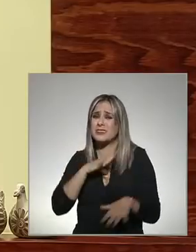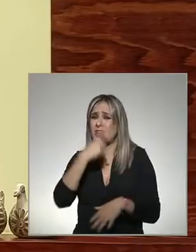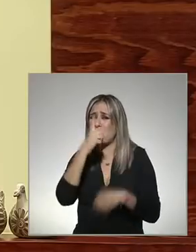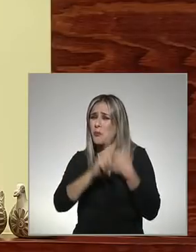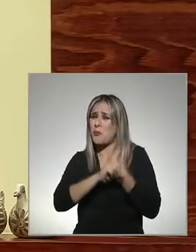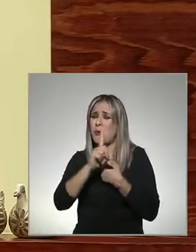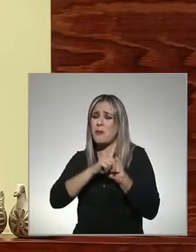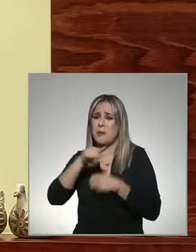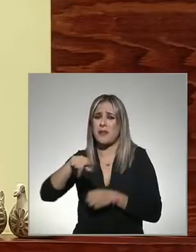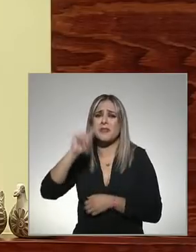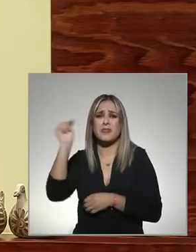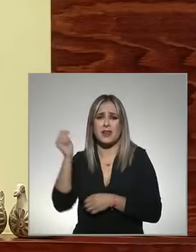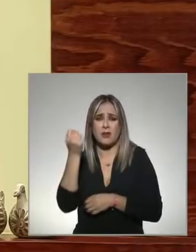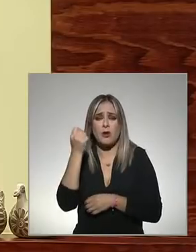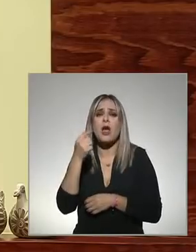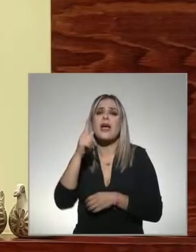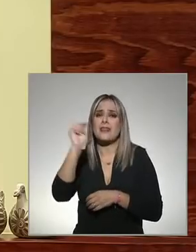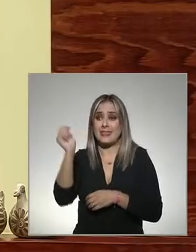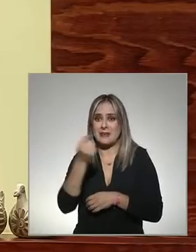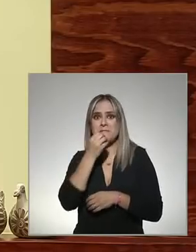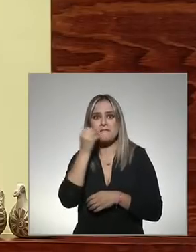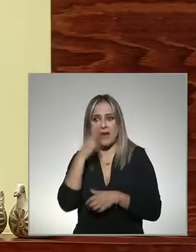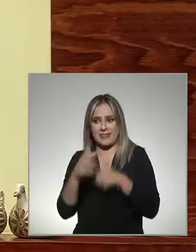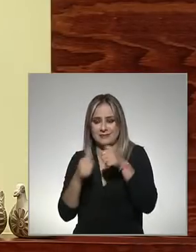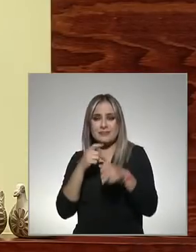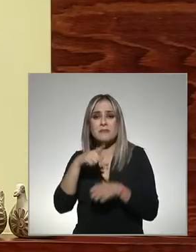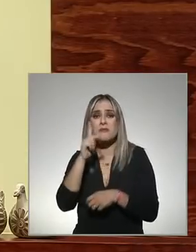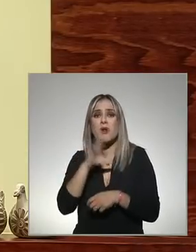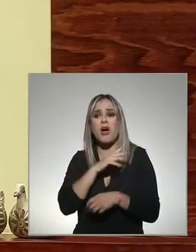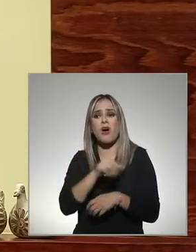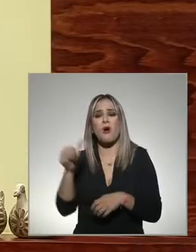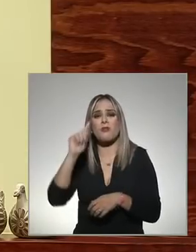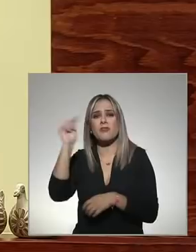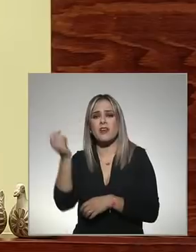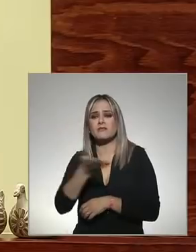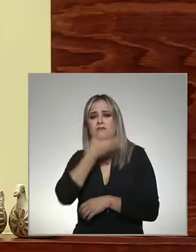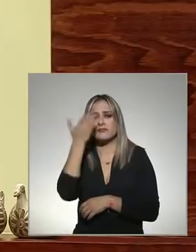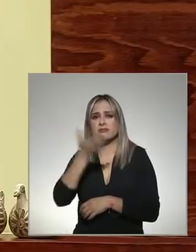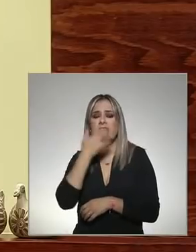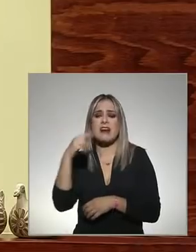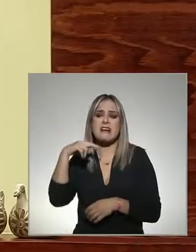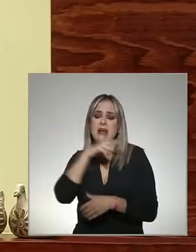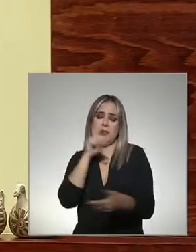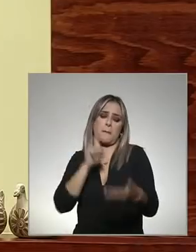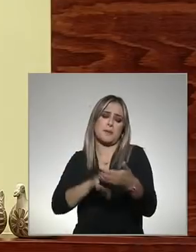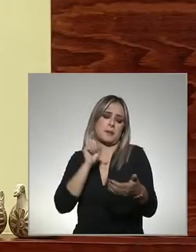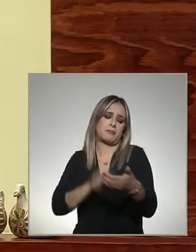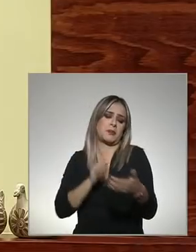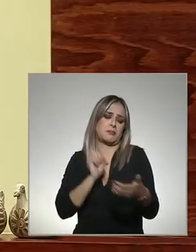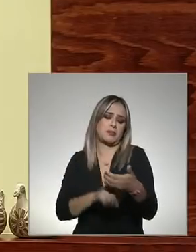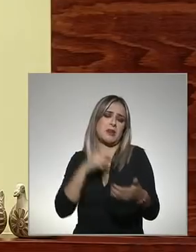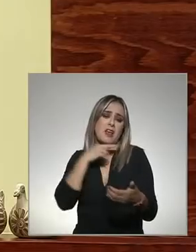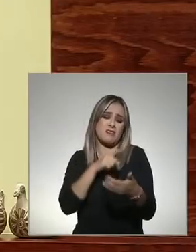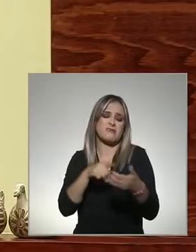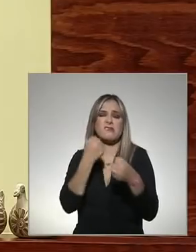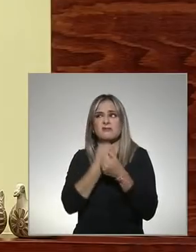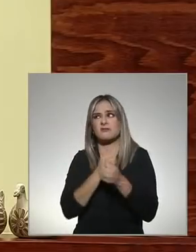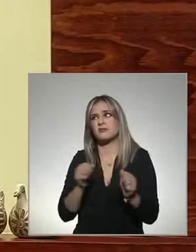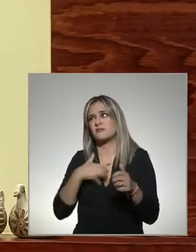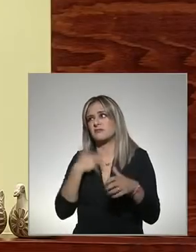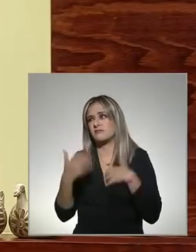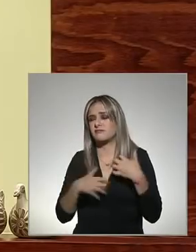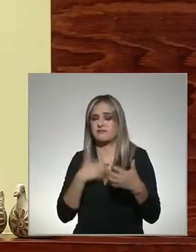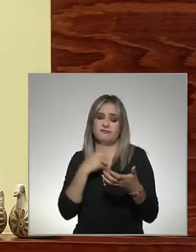tecnología. Para unas cosas es formidable, pero nos ha acostumbrado a querer todo rápido y aburrirnos si no lo logramos